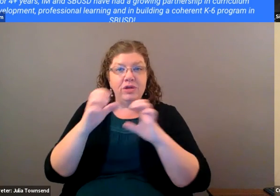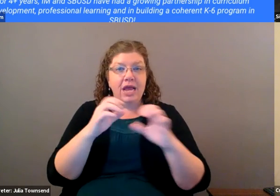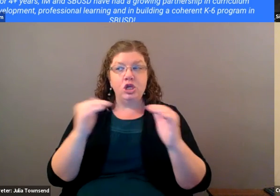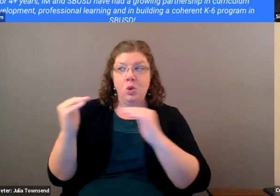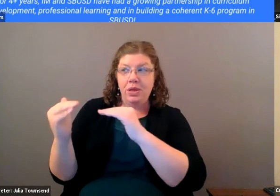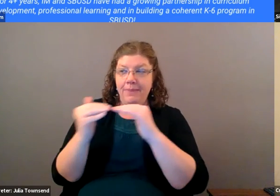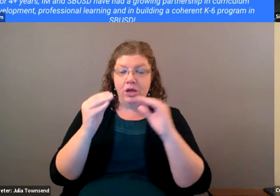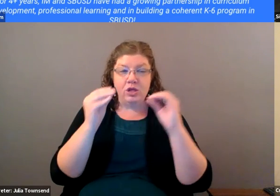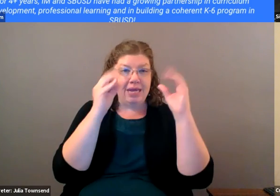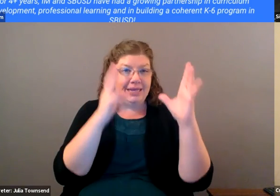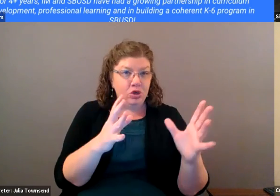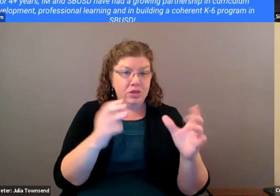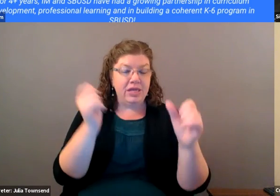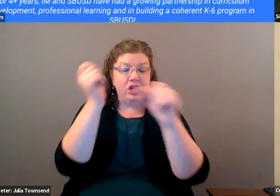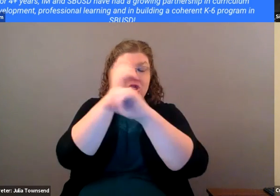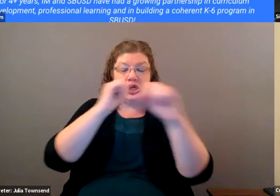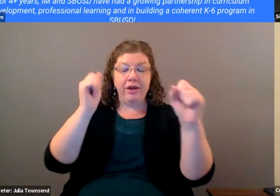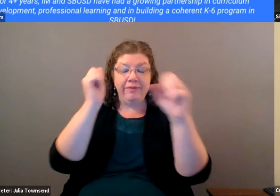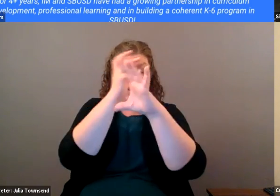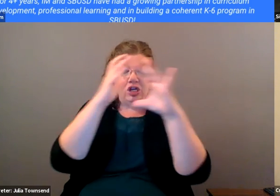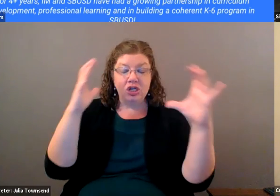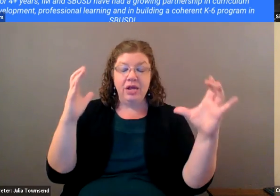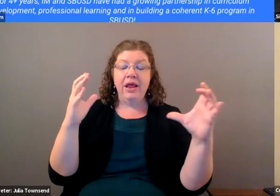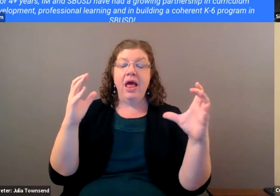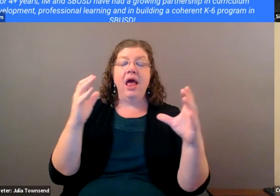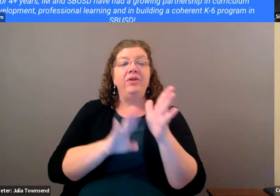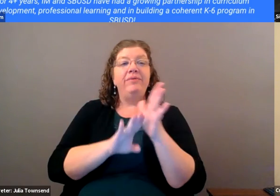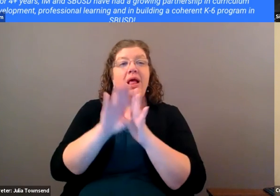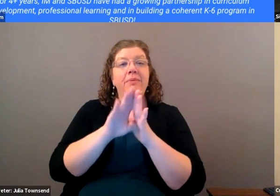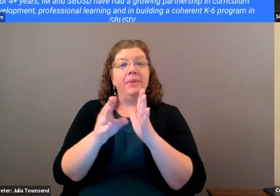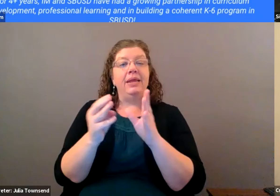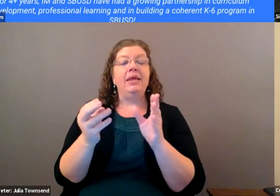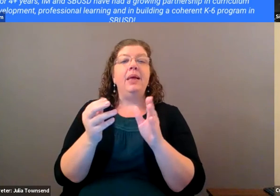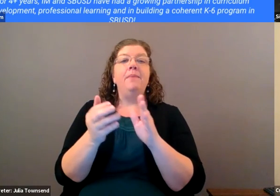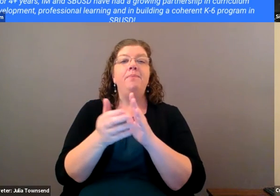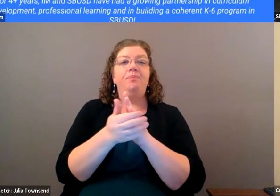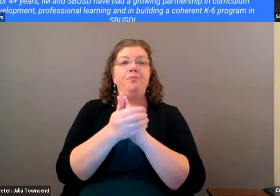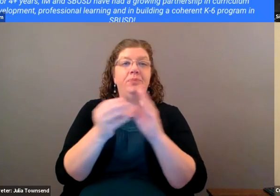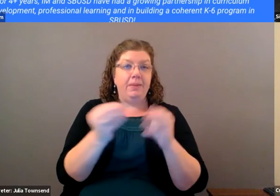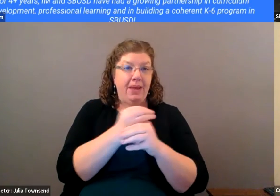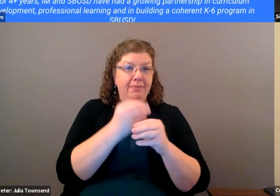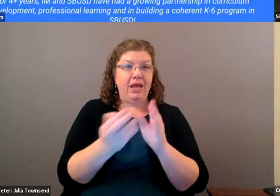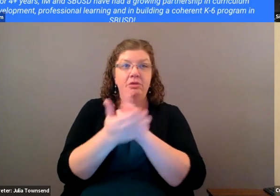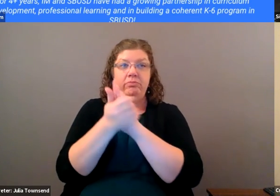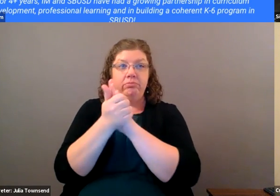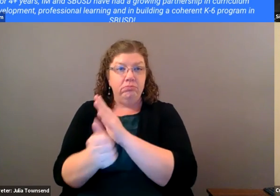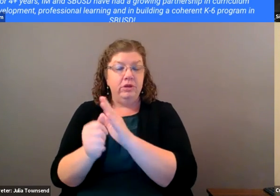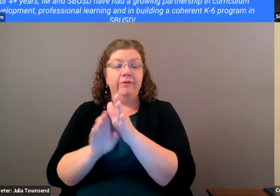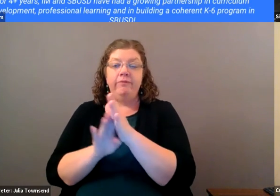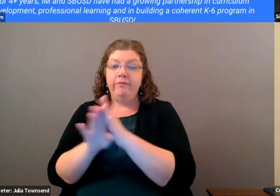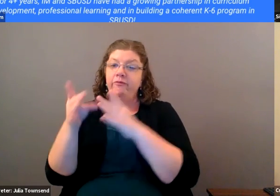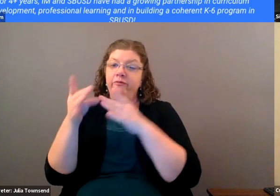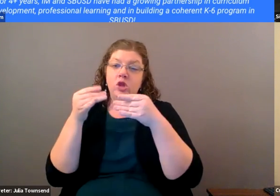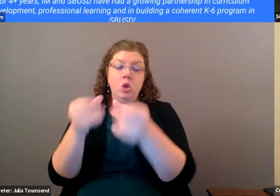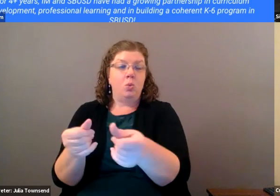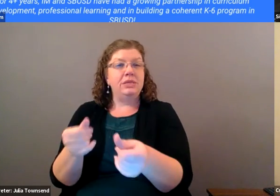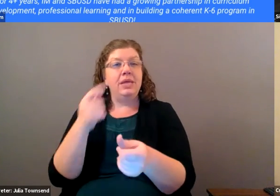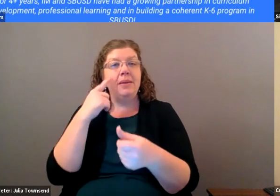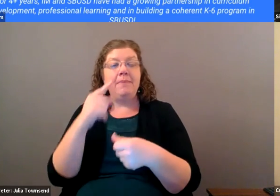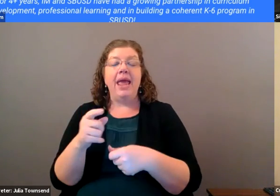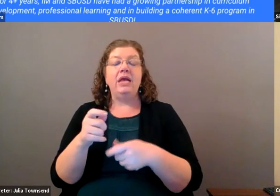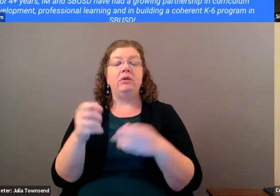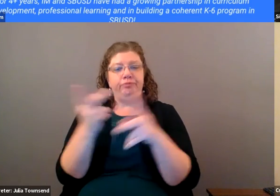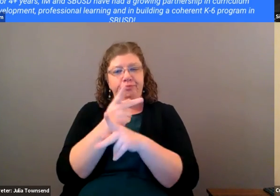que compartan con sus compañeros y con los maestros y que tengan un conocimiento de estas